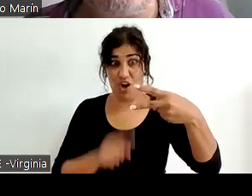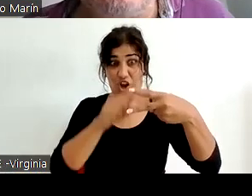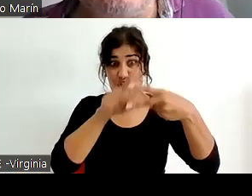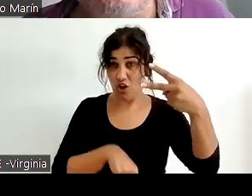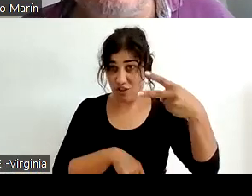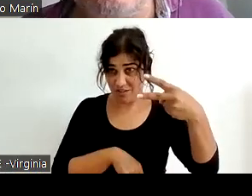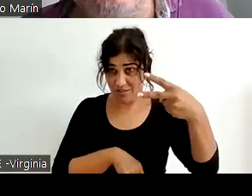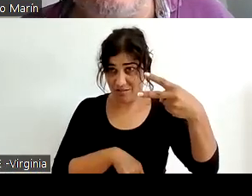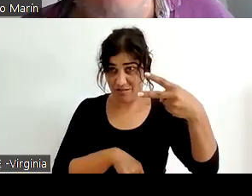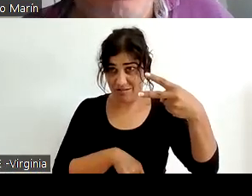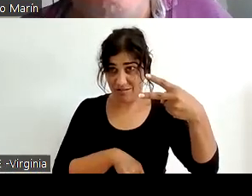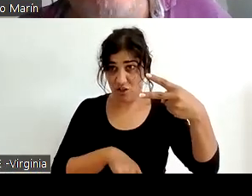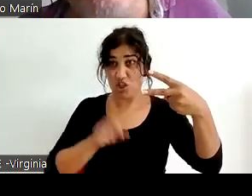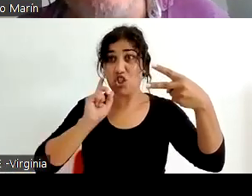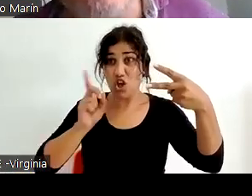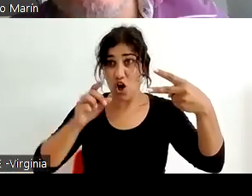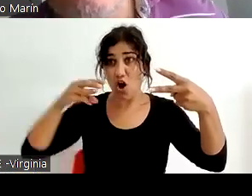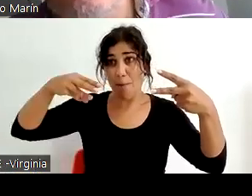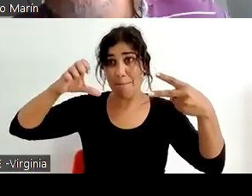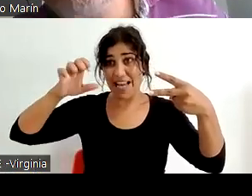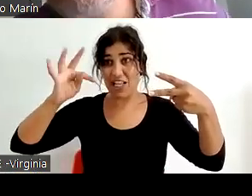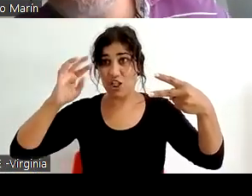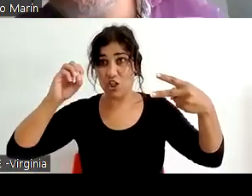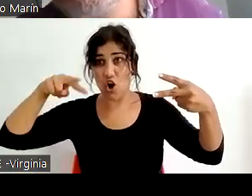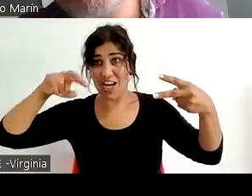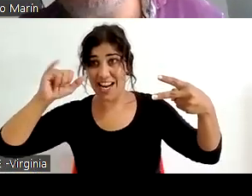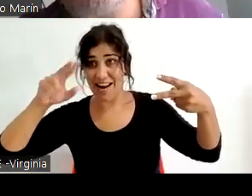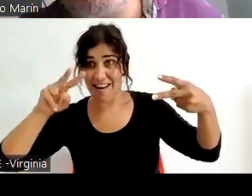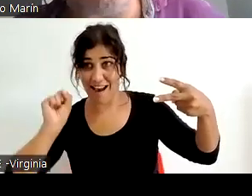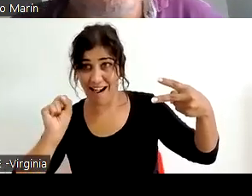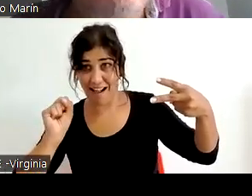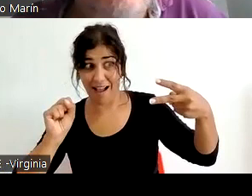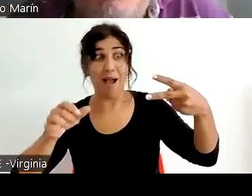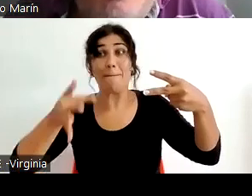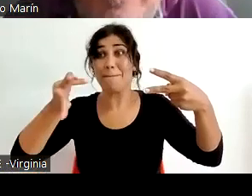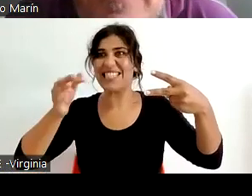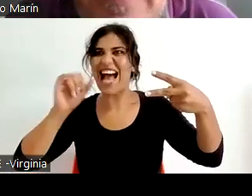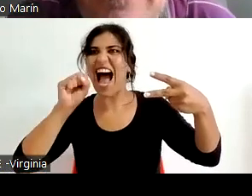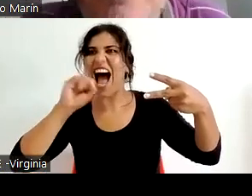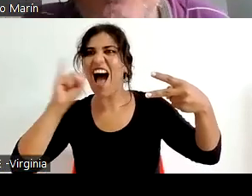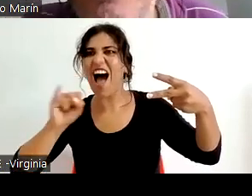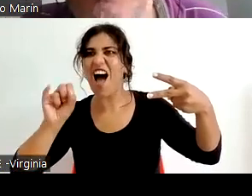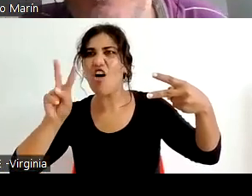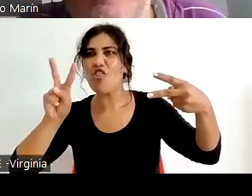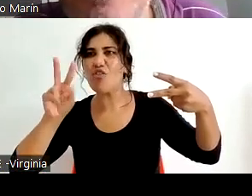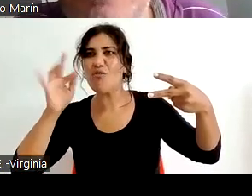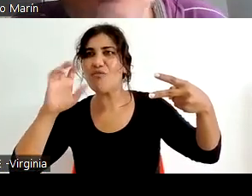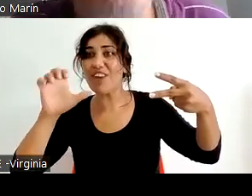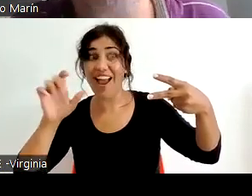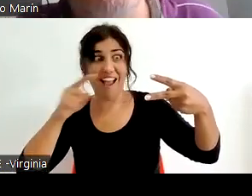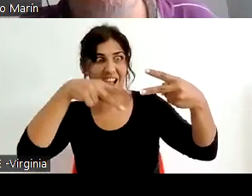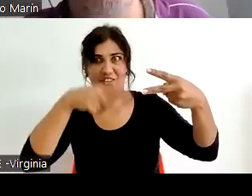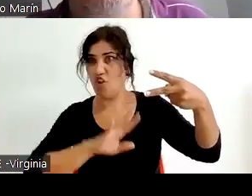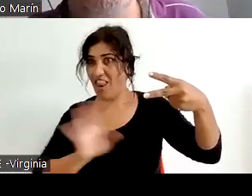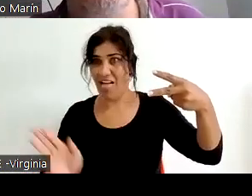contienen la metionina y la cisteína, contienen azufre. Lo que pasa es que es esencial, el aporte de azufre es esencial